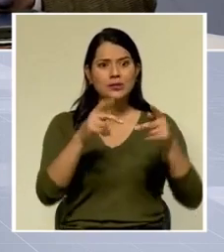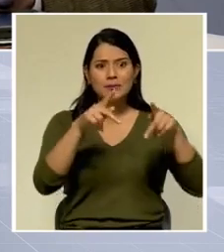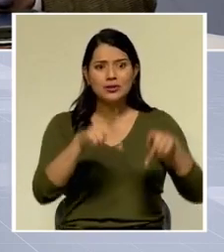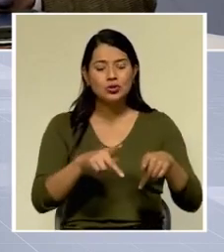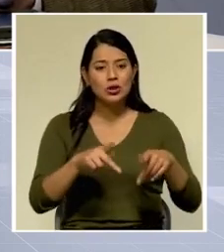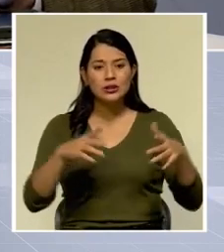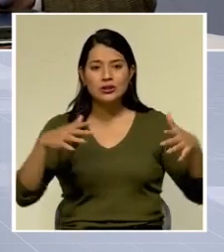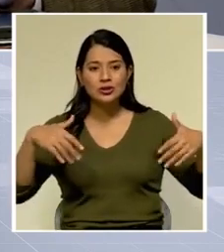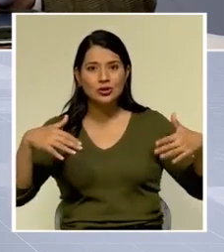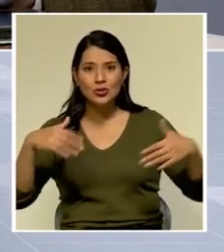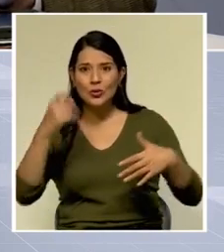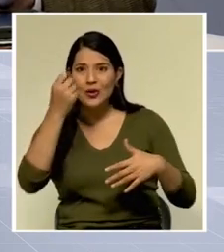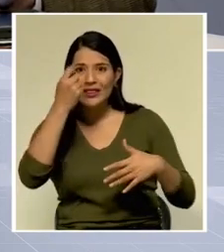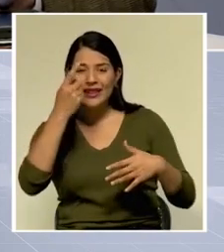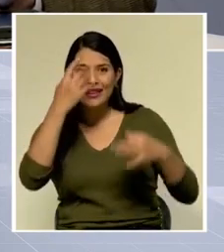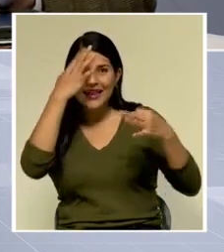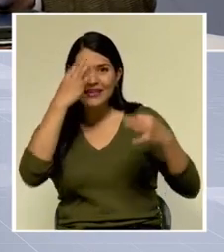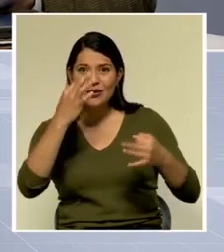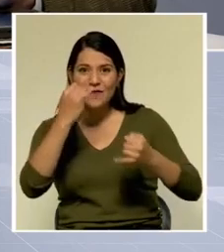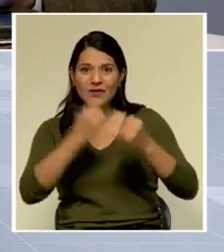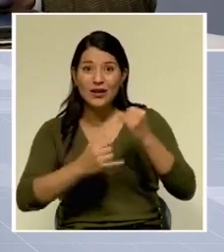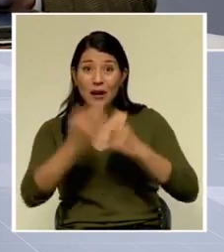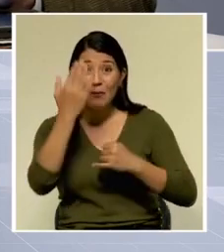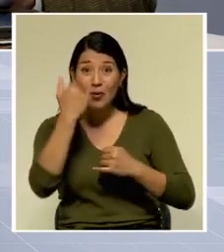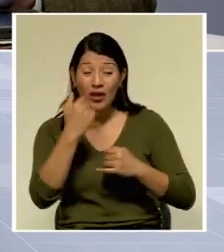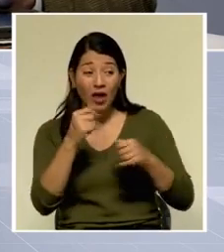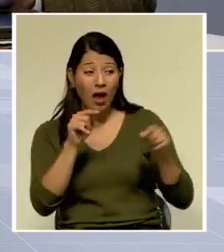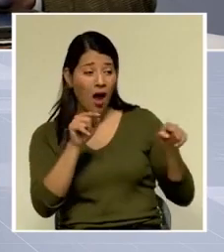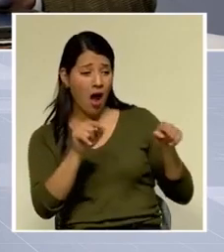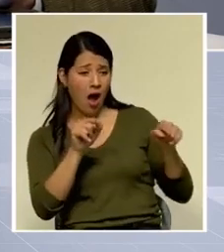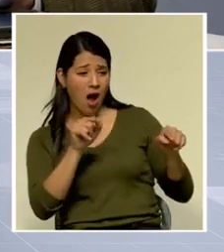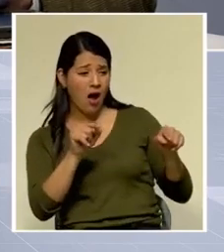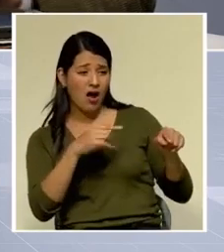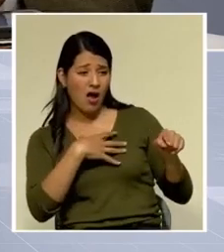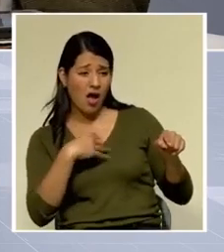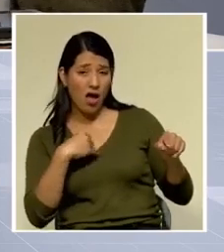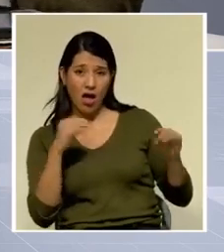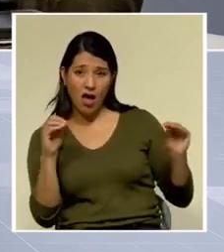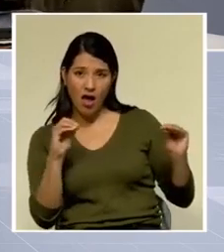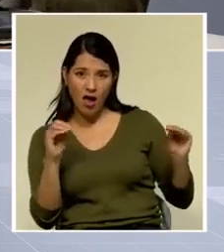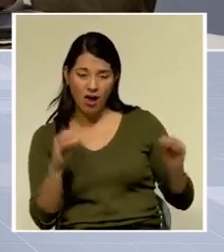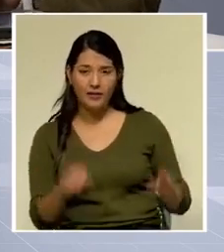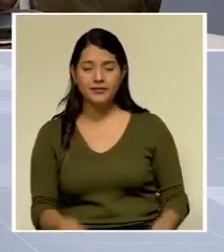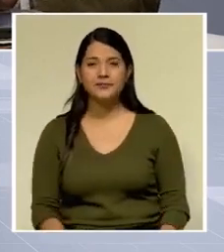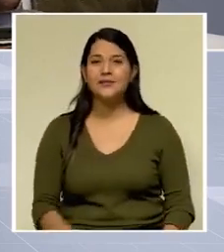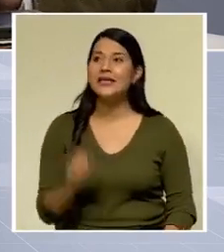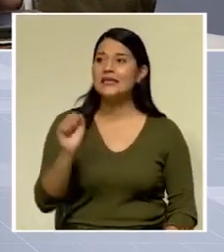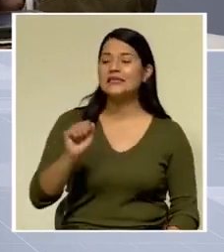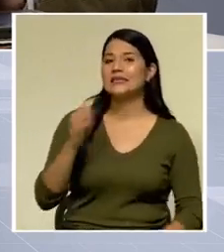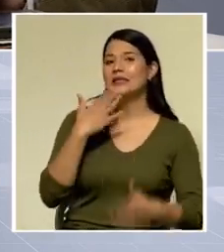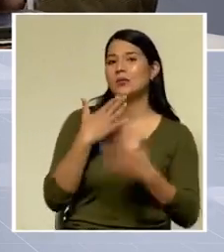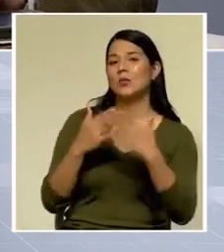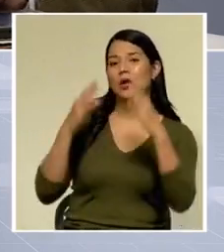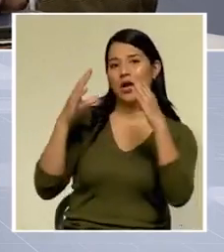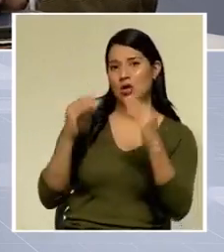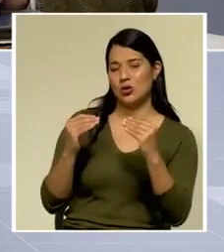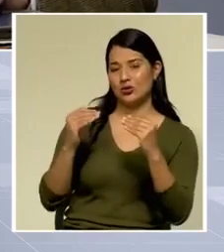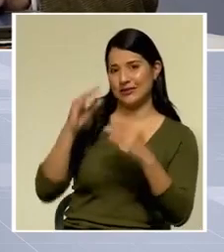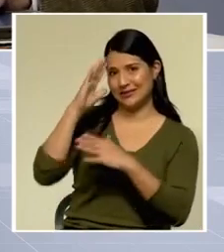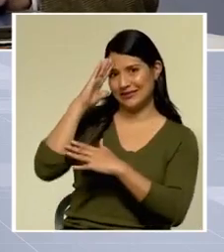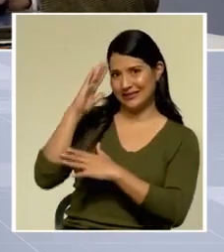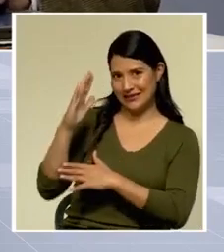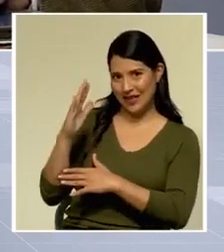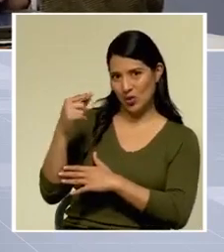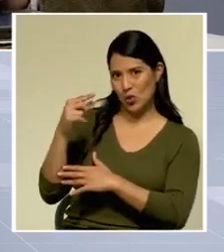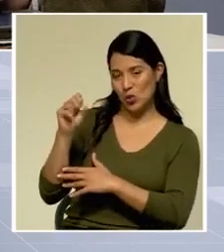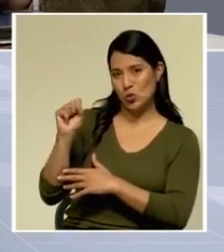asimilar la decisión final porque no les gusta ninguno de los dos candidatos. Sí, buenas noches. Buenas noches. Saludos,